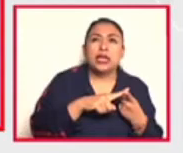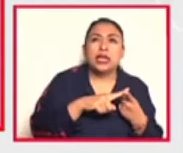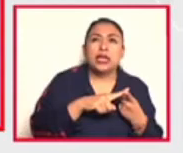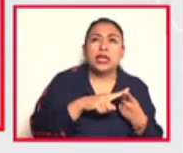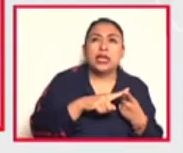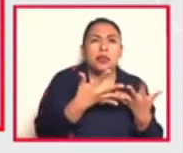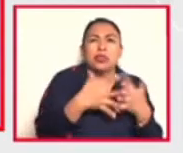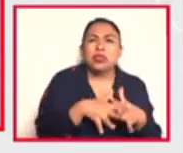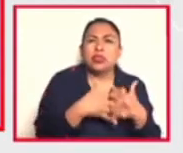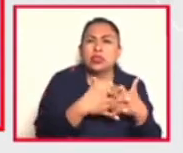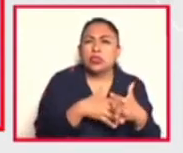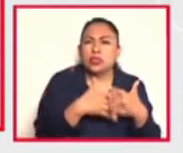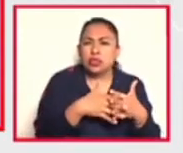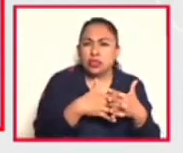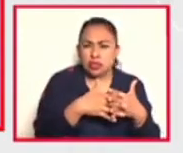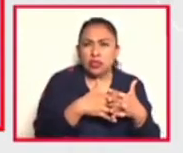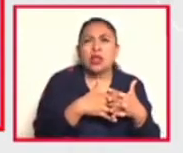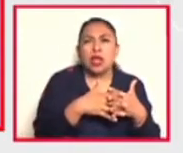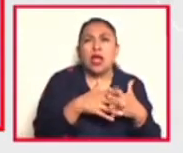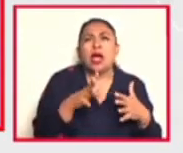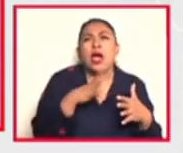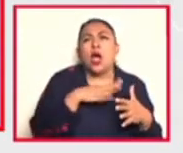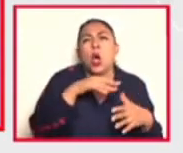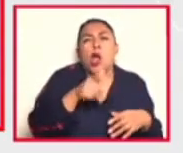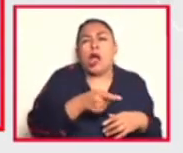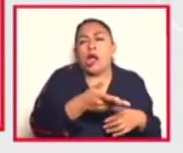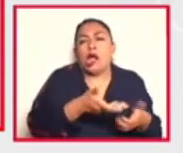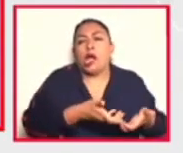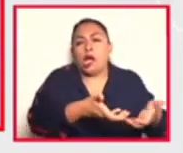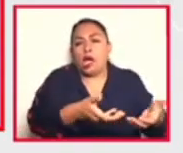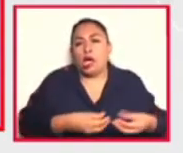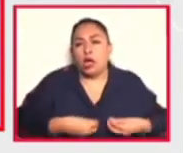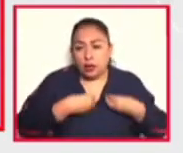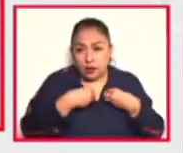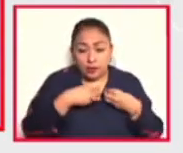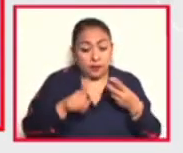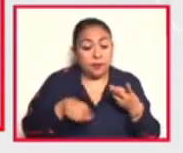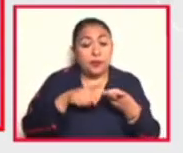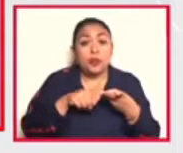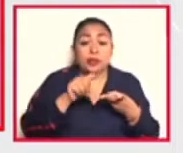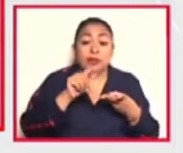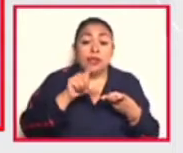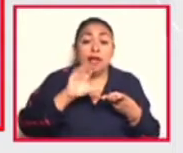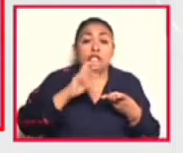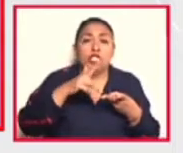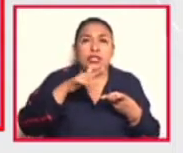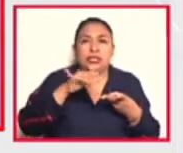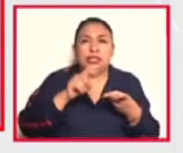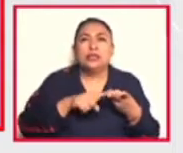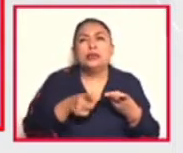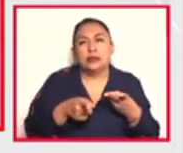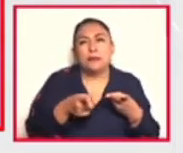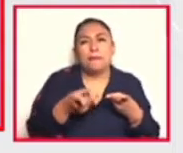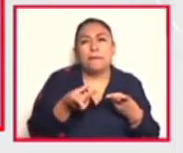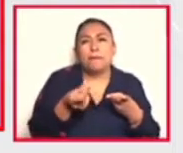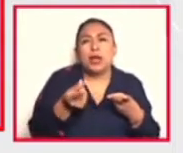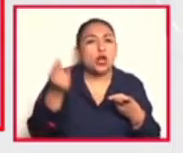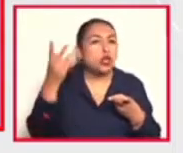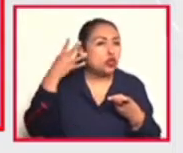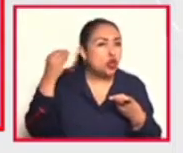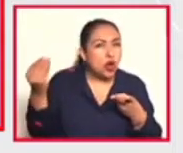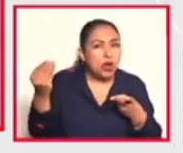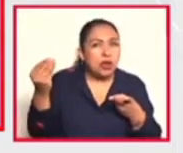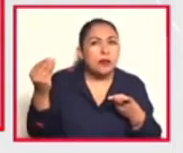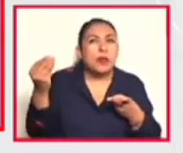perros callejeros del día de hoy en México, y los tlachichis, que son los famosos perritos de Colima, que eran gorditos y